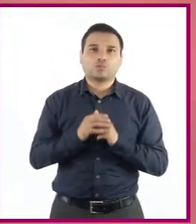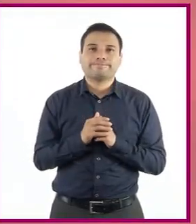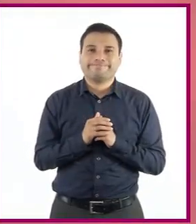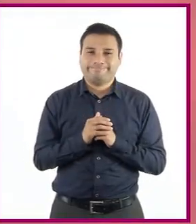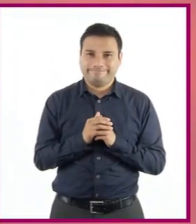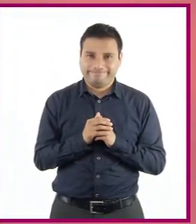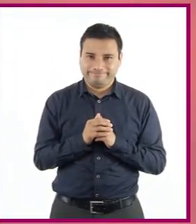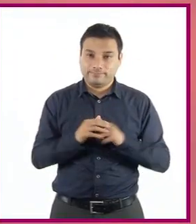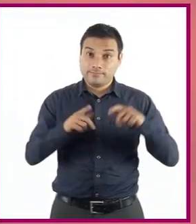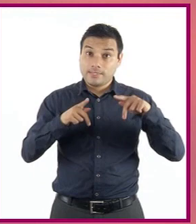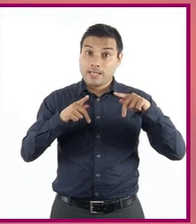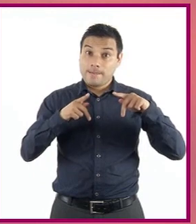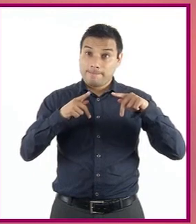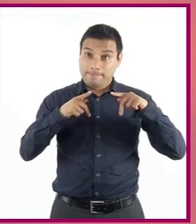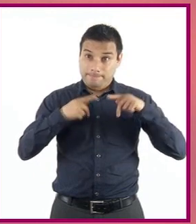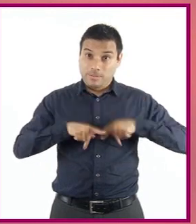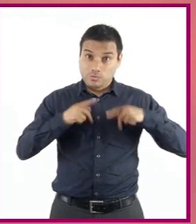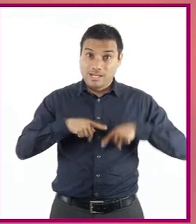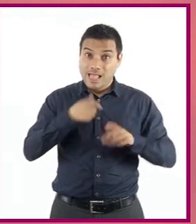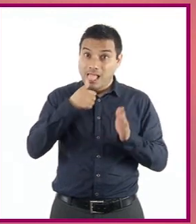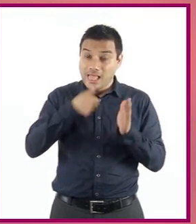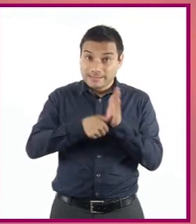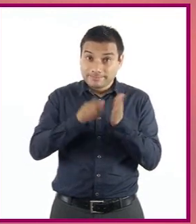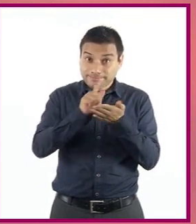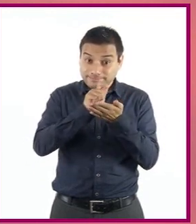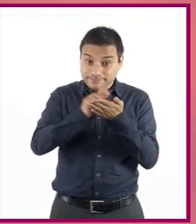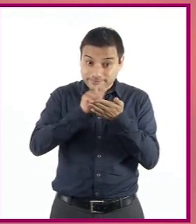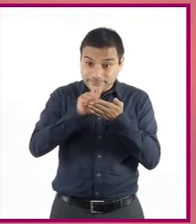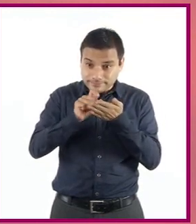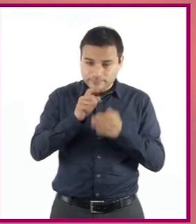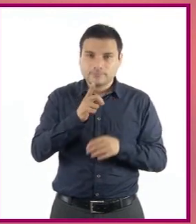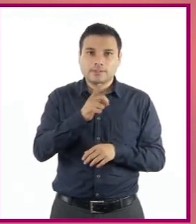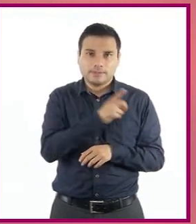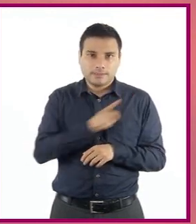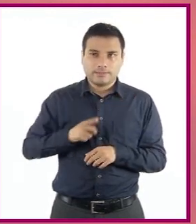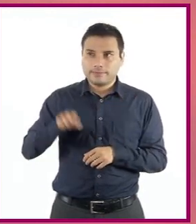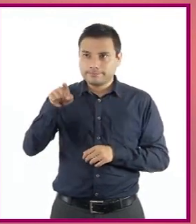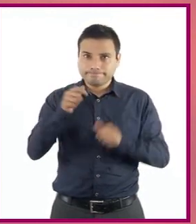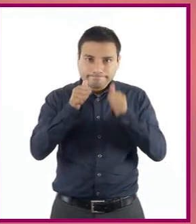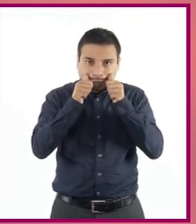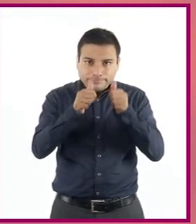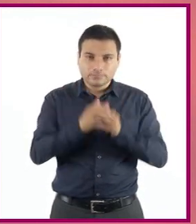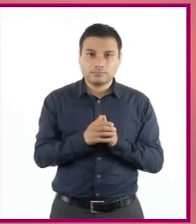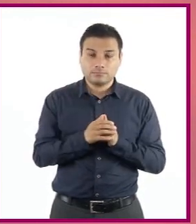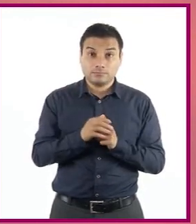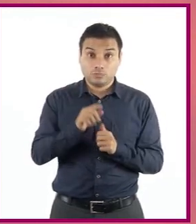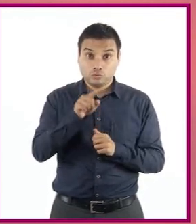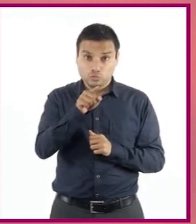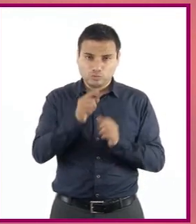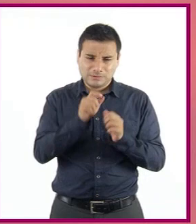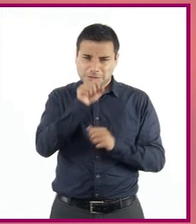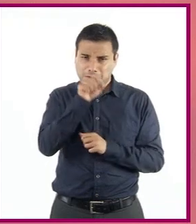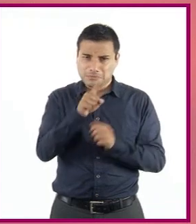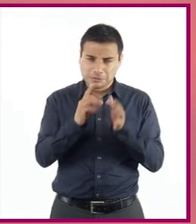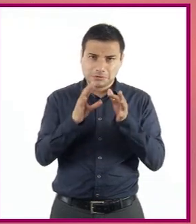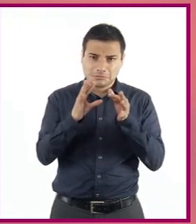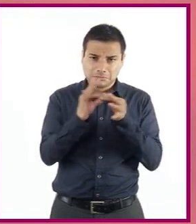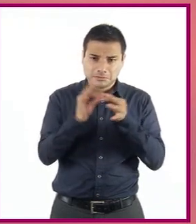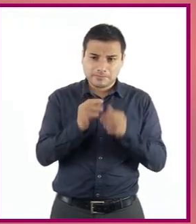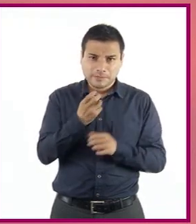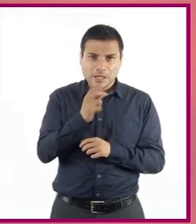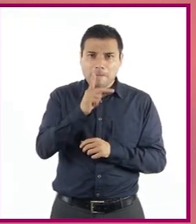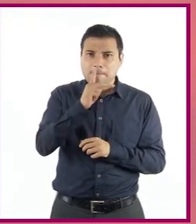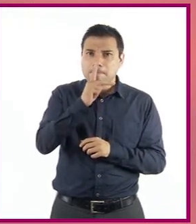destinatario de nuestra carta nos haga caso, que atienda nuestra solicitud. Profesora, usted también mencionó que a este tipo de palabras